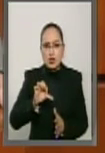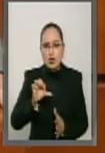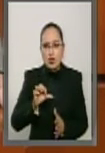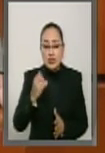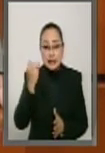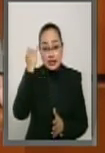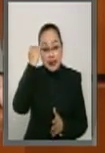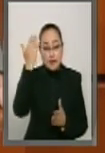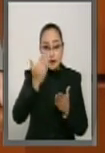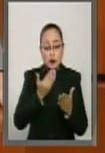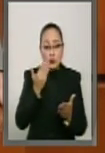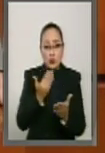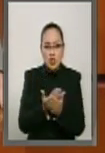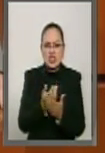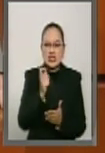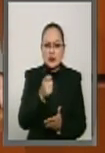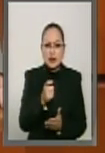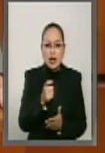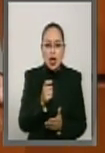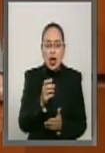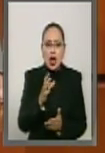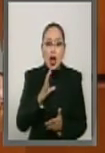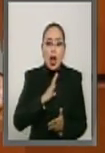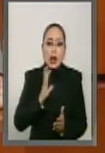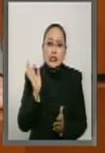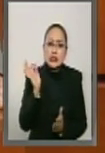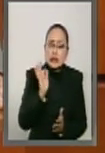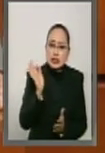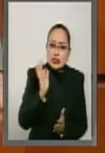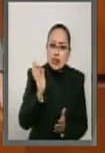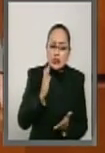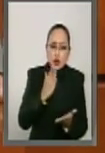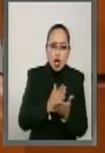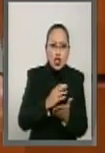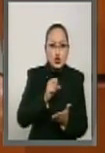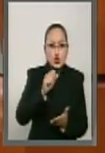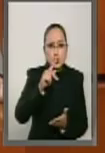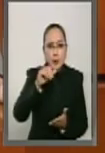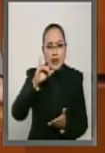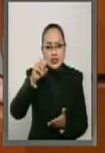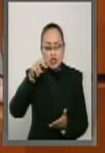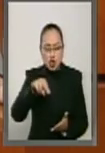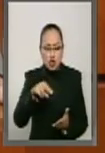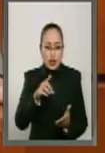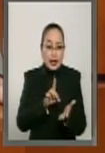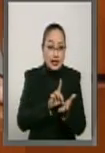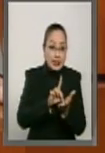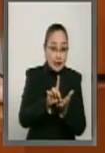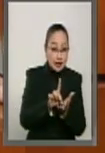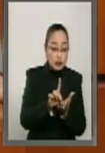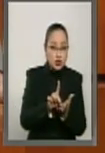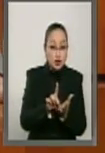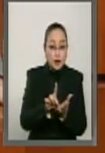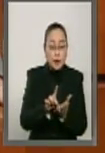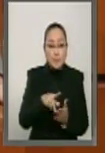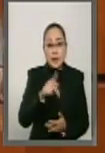iniciativa ante la eventual suspensión del ejercicio de derechos